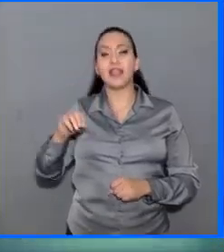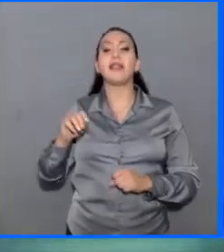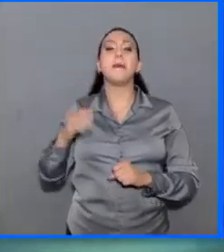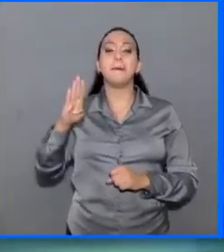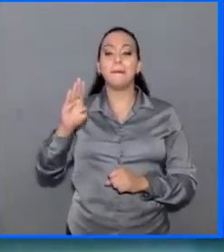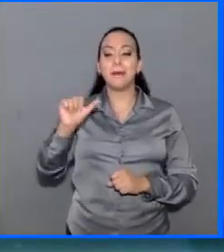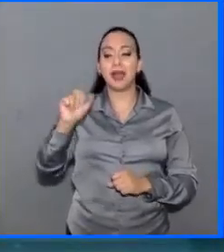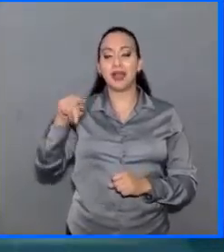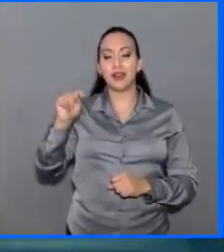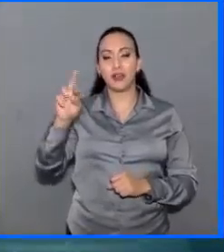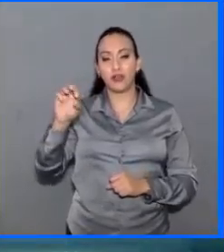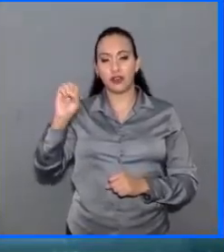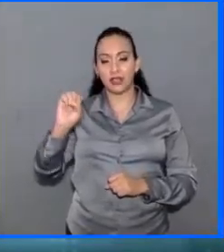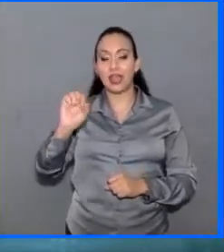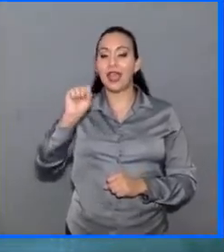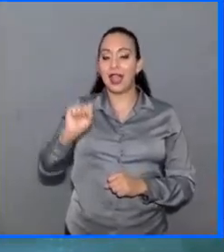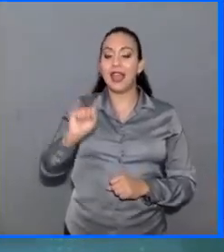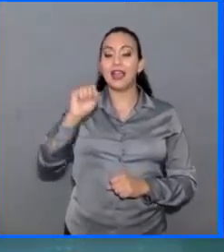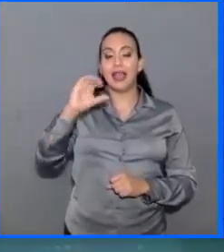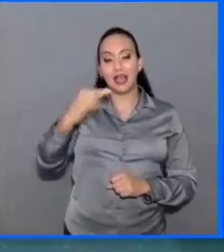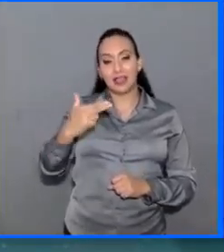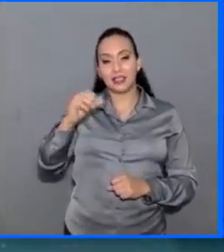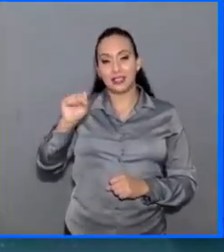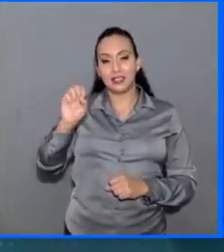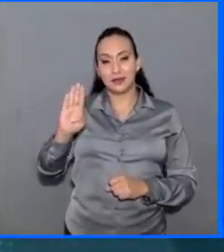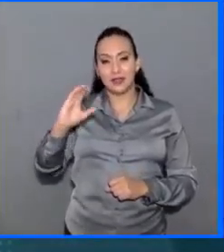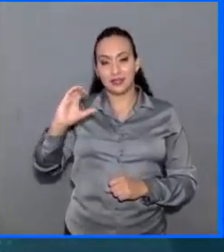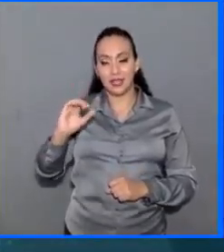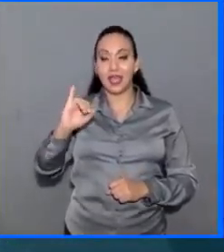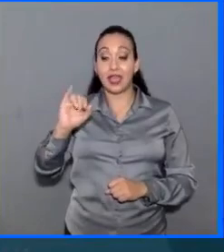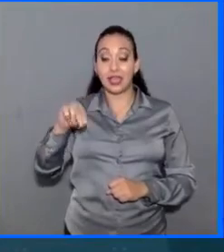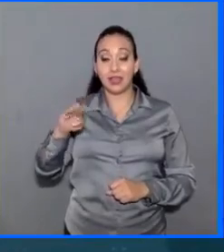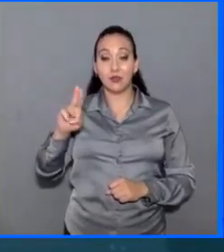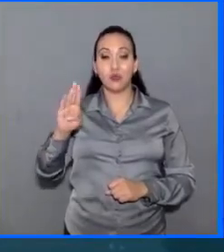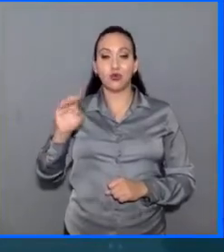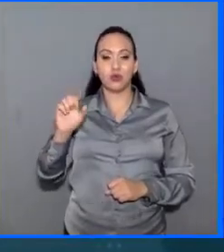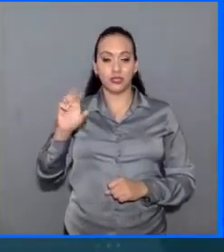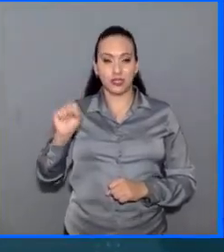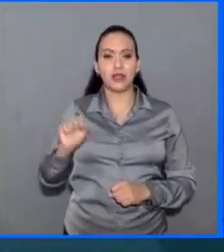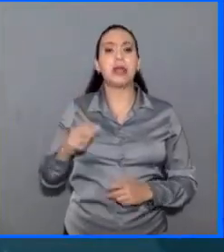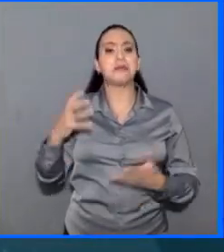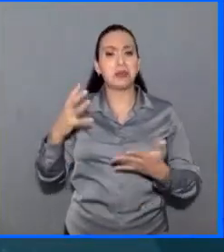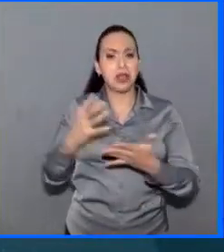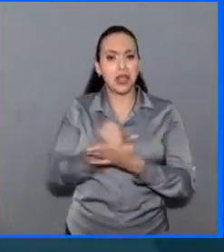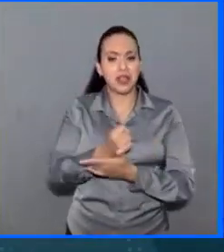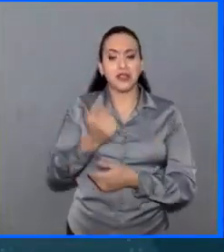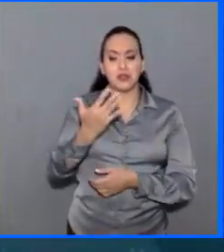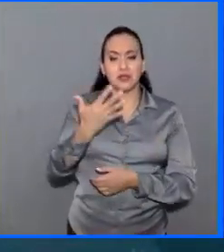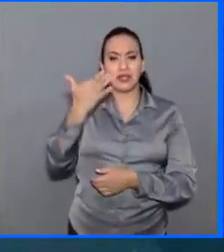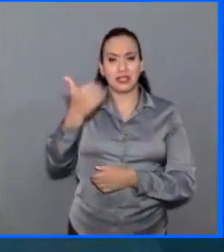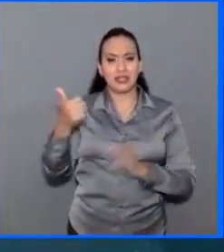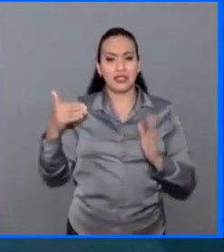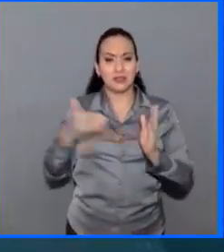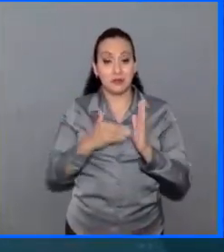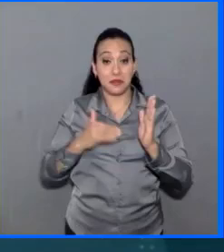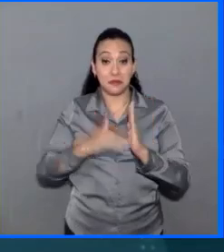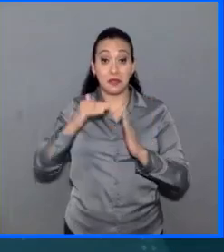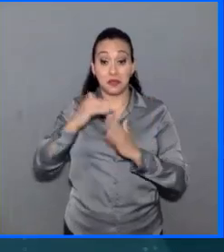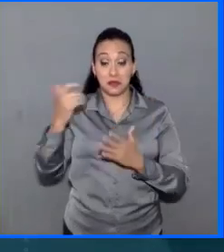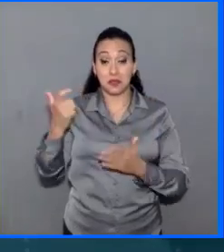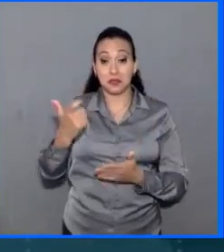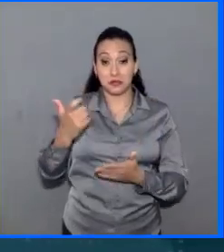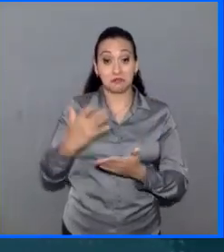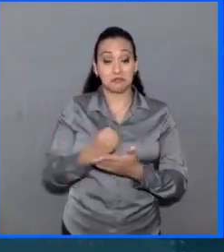HSBC, Scotiabank e Inbursa, que obtuvieron ganancias por más de 56.000 millones de pesos, lo que representa